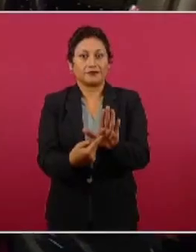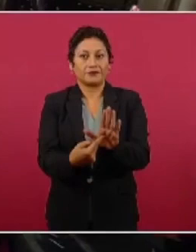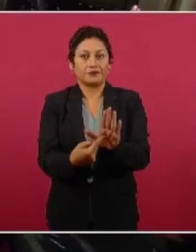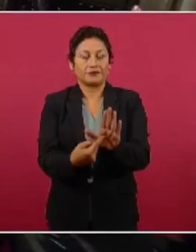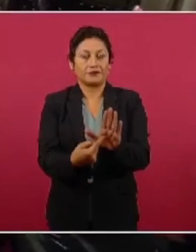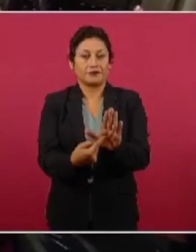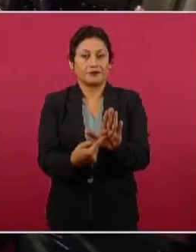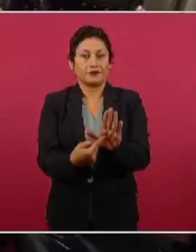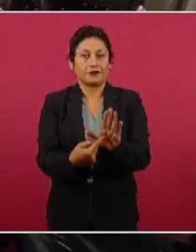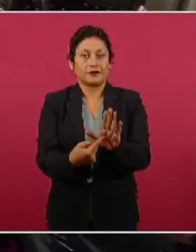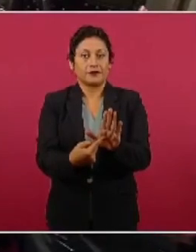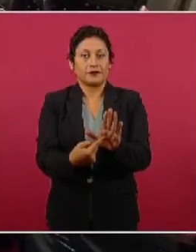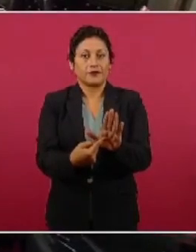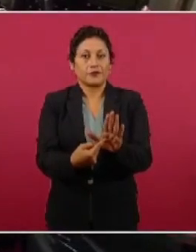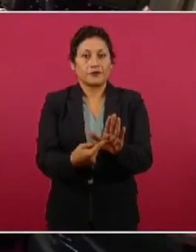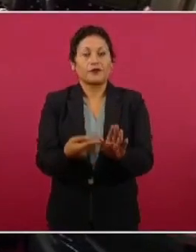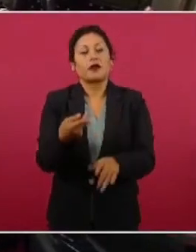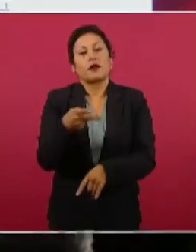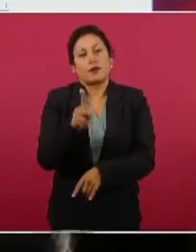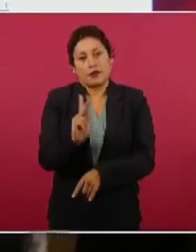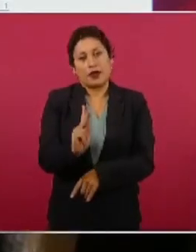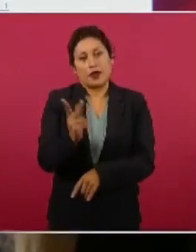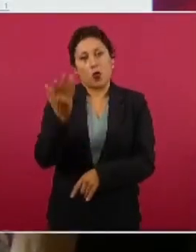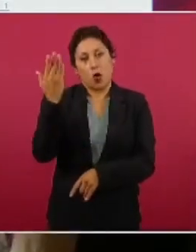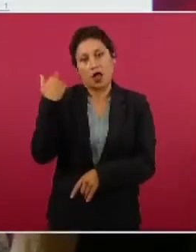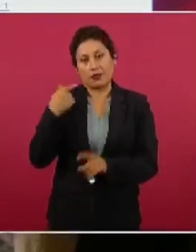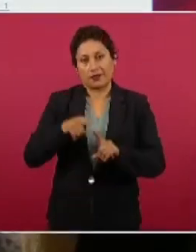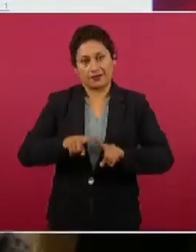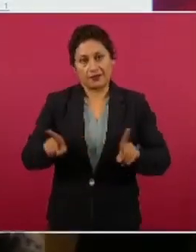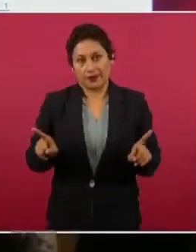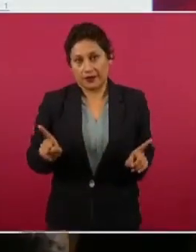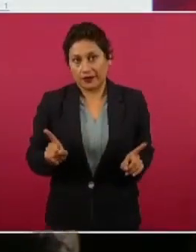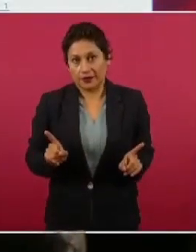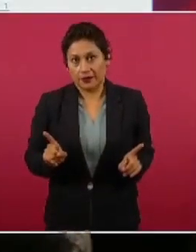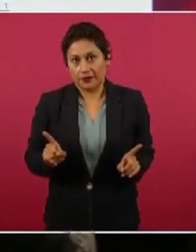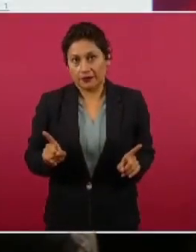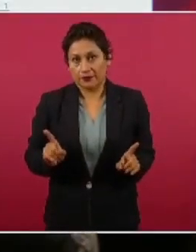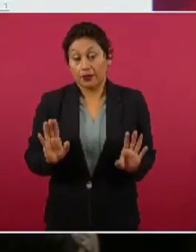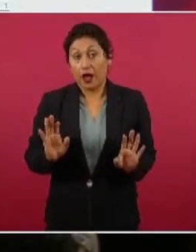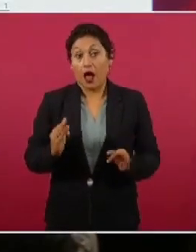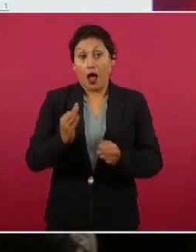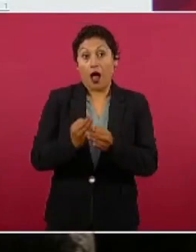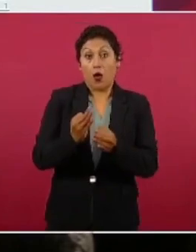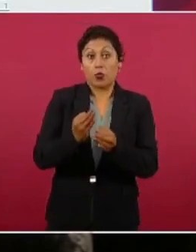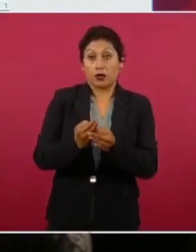estaban como ahora, que hay hasta huelga,